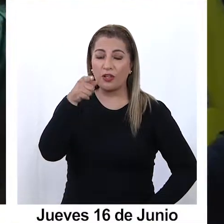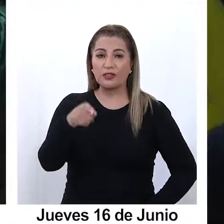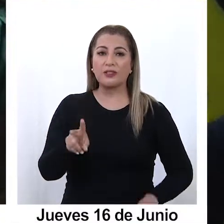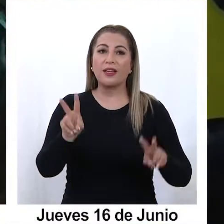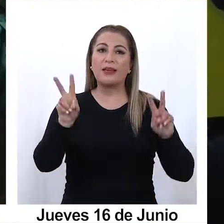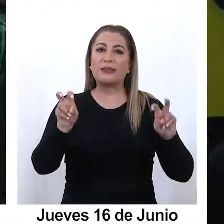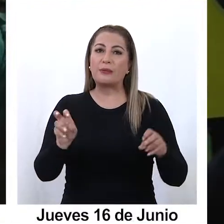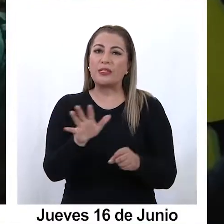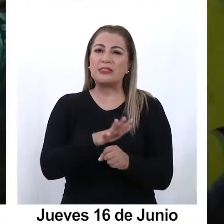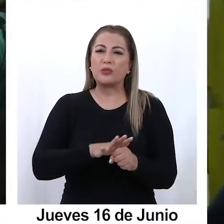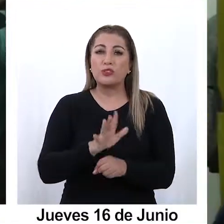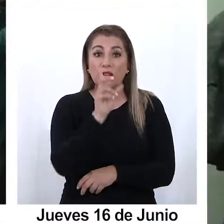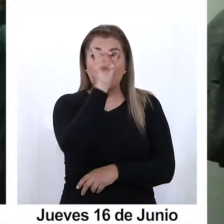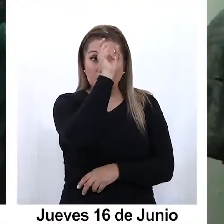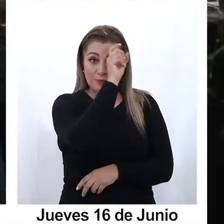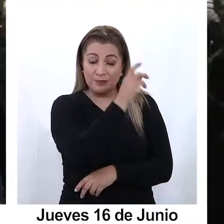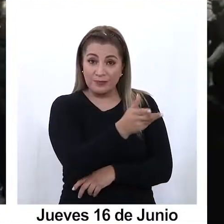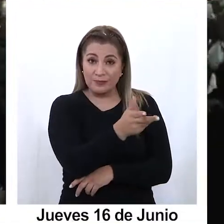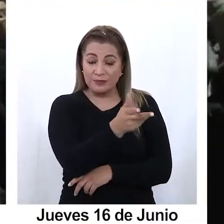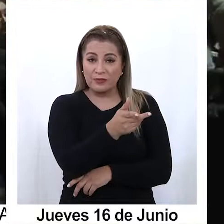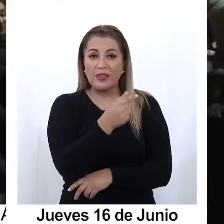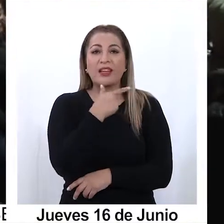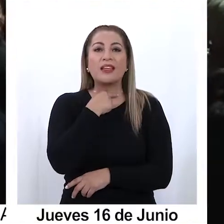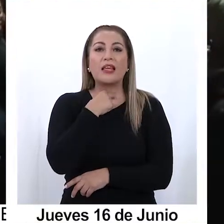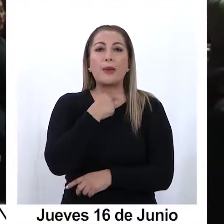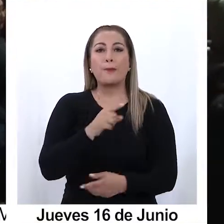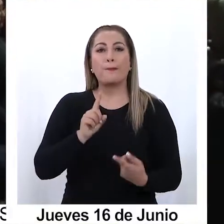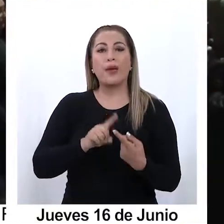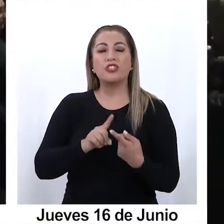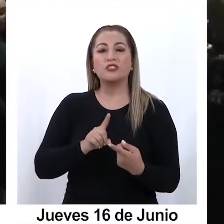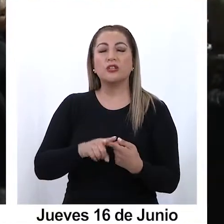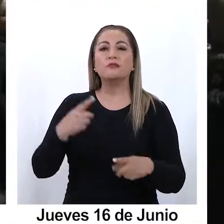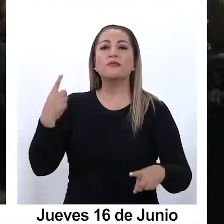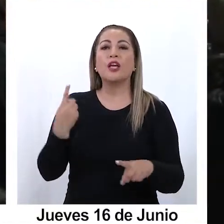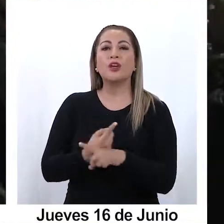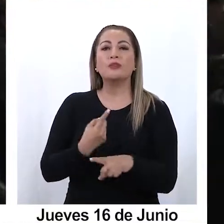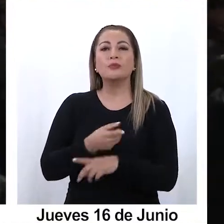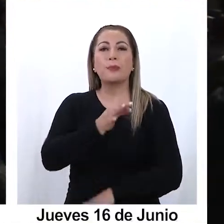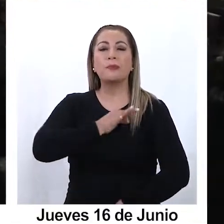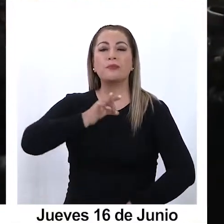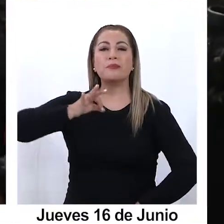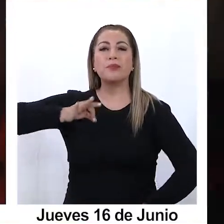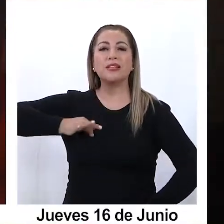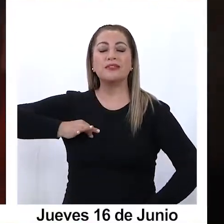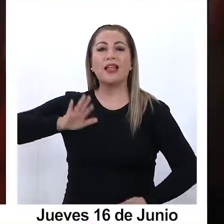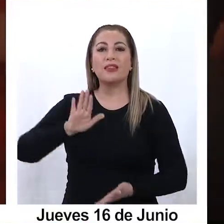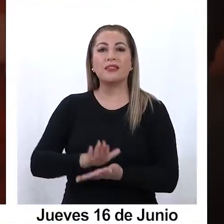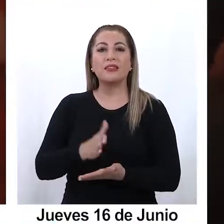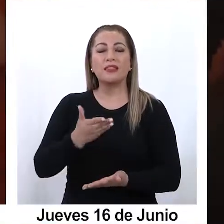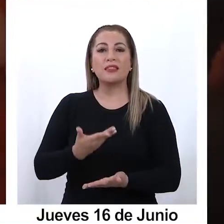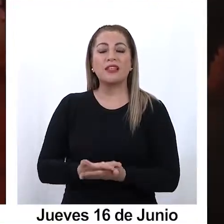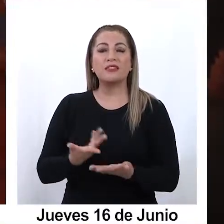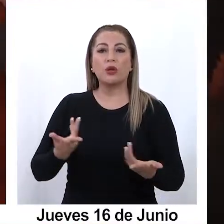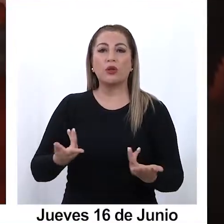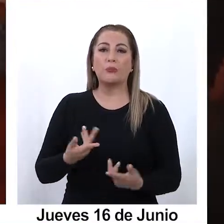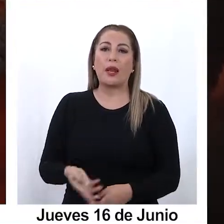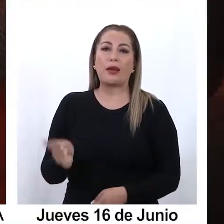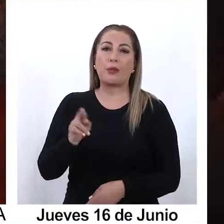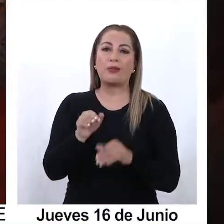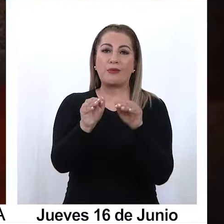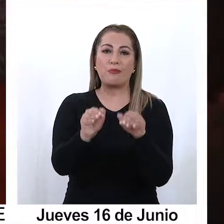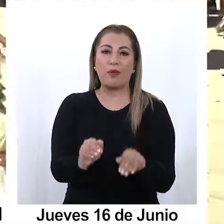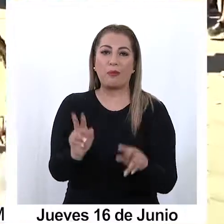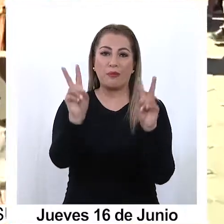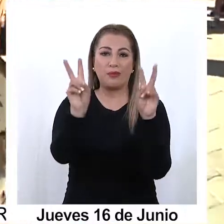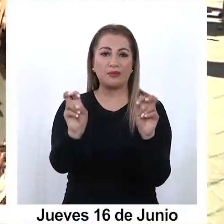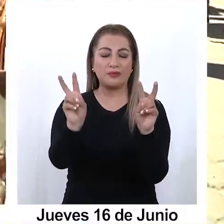las condiciones son complejas, quiso personalmente conversar con la ministra de Salud para insistir en el